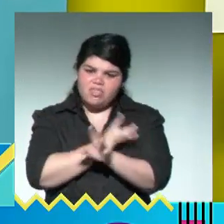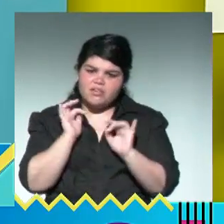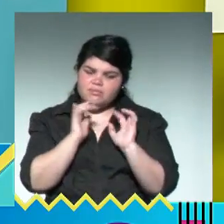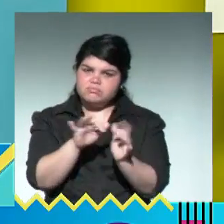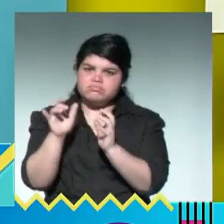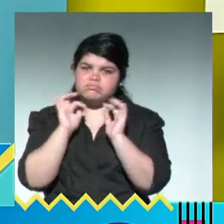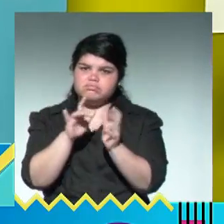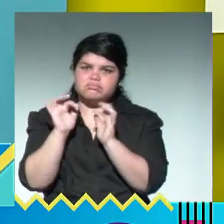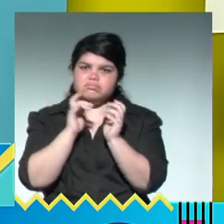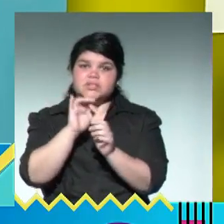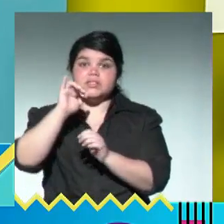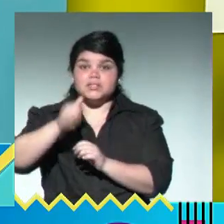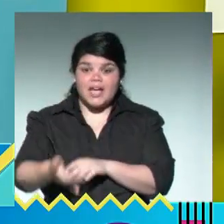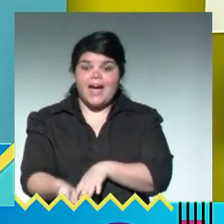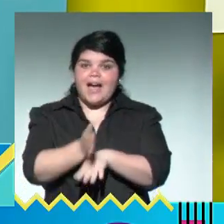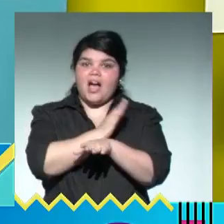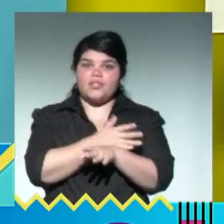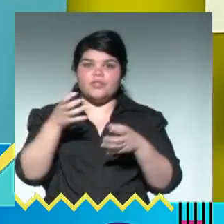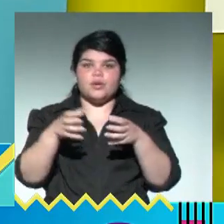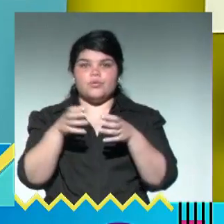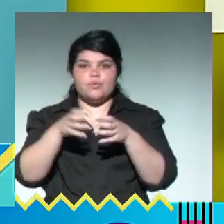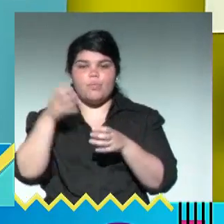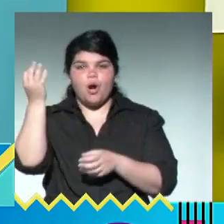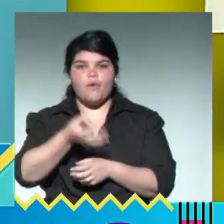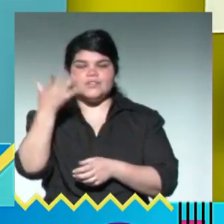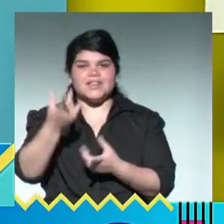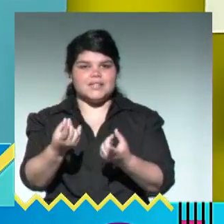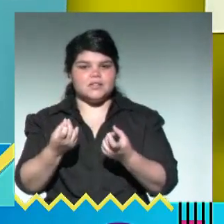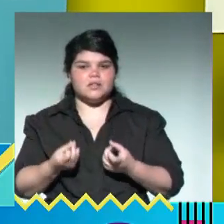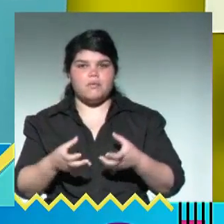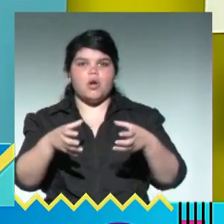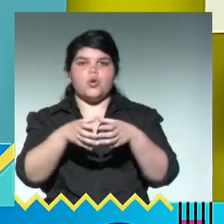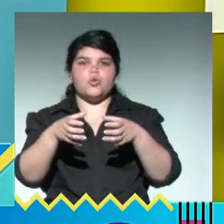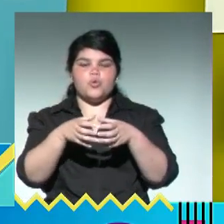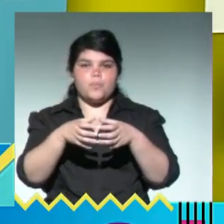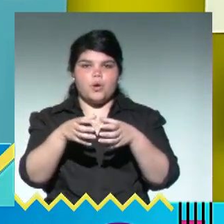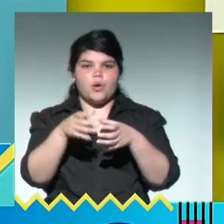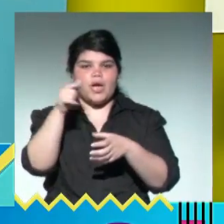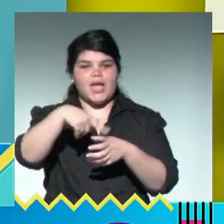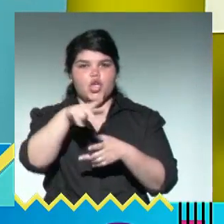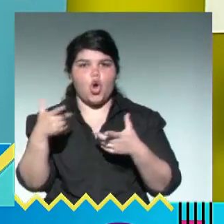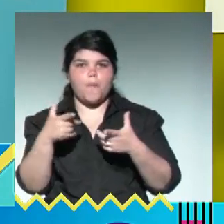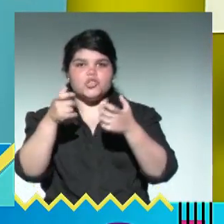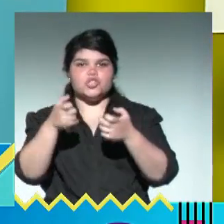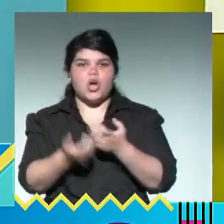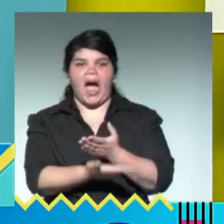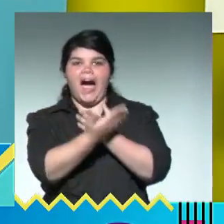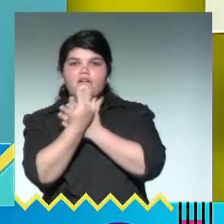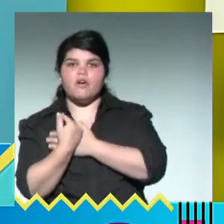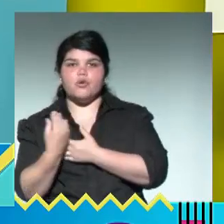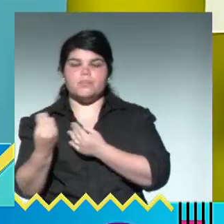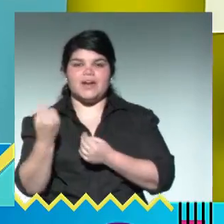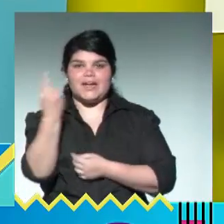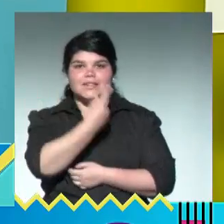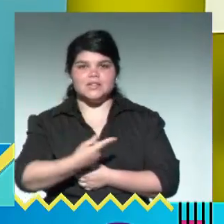oficialismo necesitaba también de los legisladores opositores, de algunos de esos legisladores opositores, para poder alcanzar estos